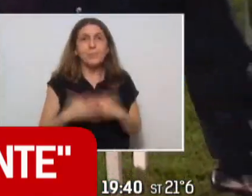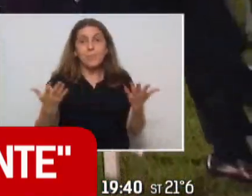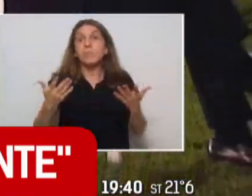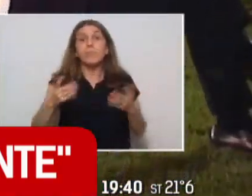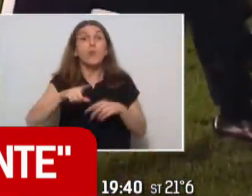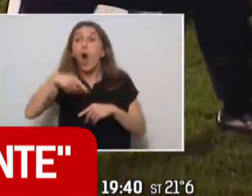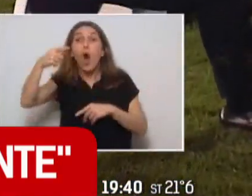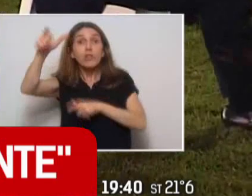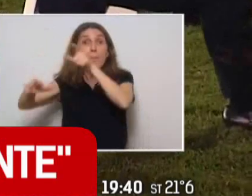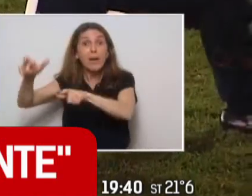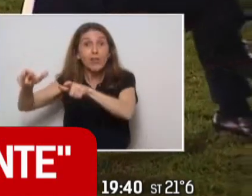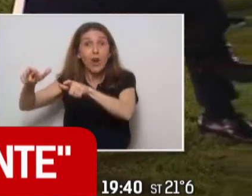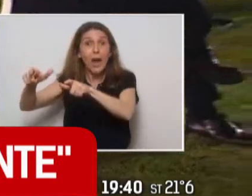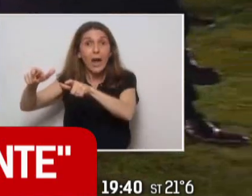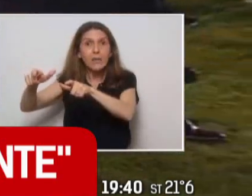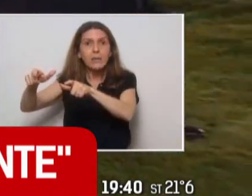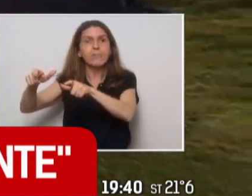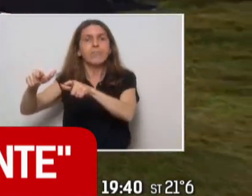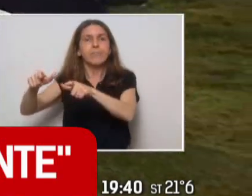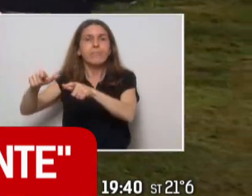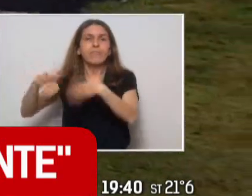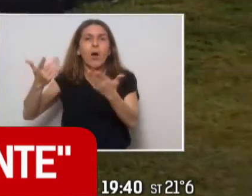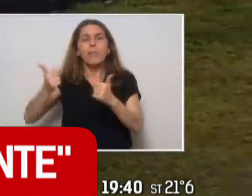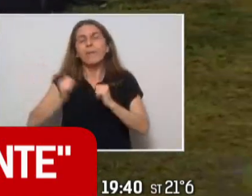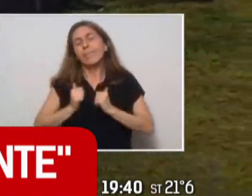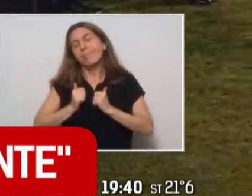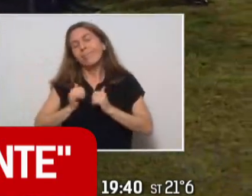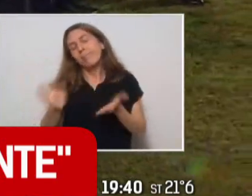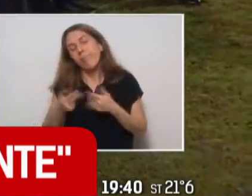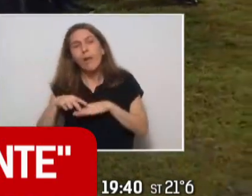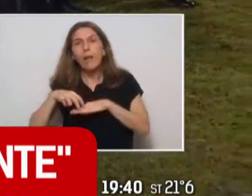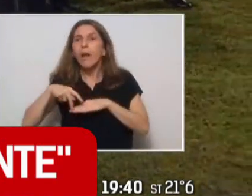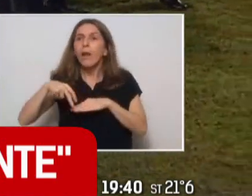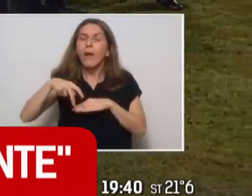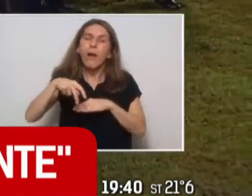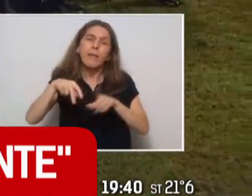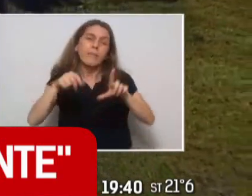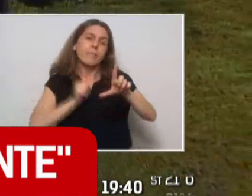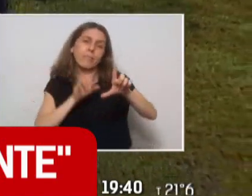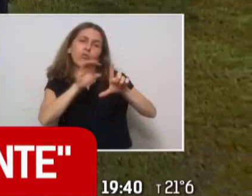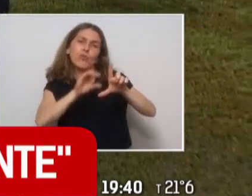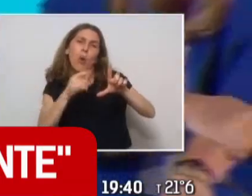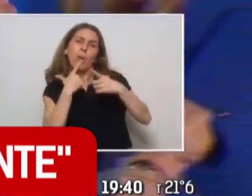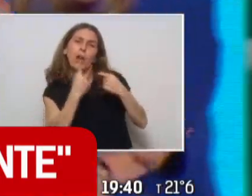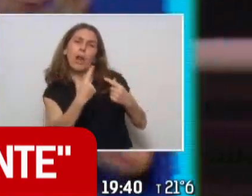Mientras los otros se levantan de la cama, hacen Zoom y nos critican.